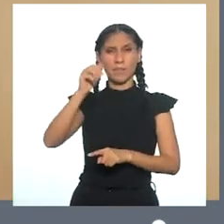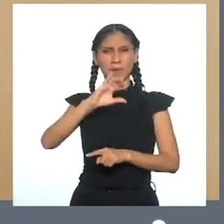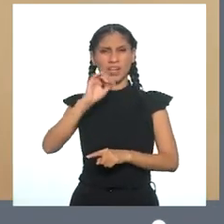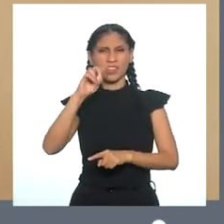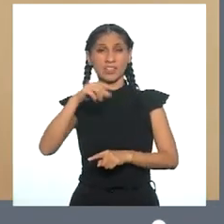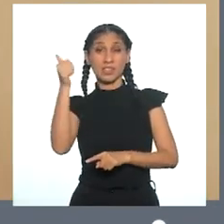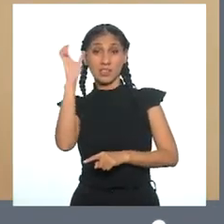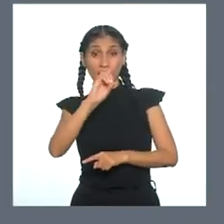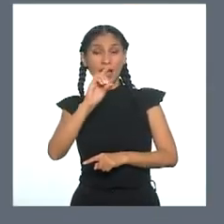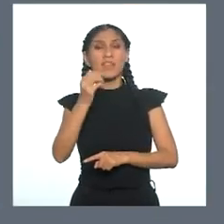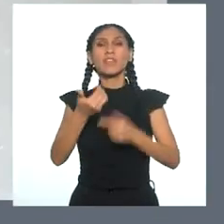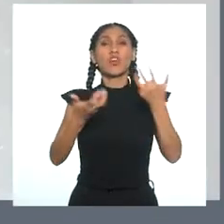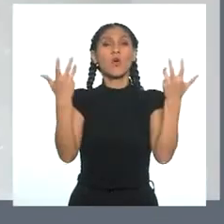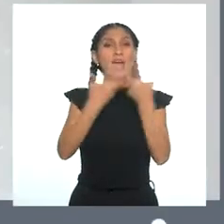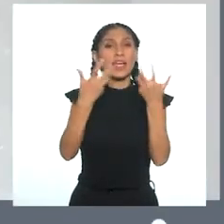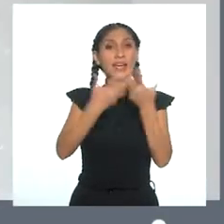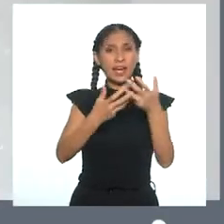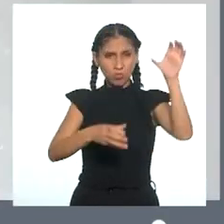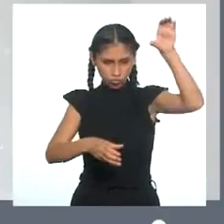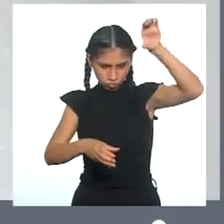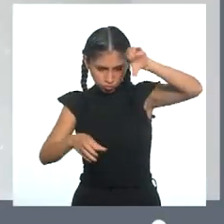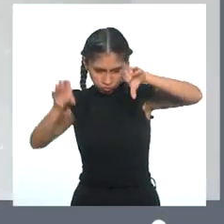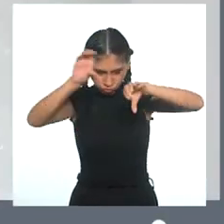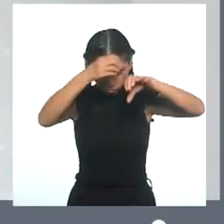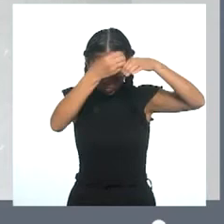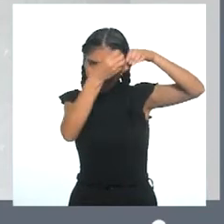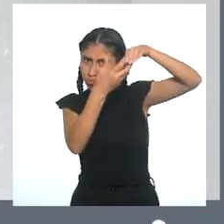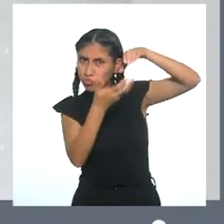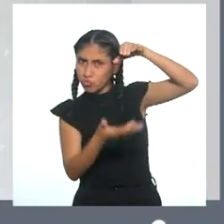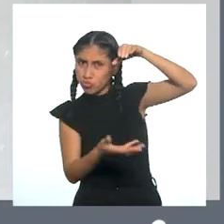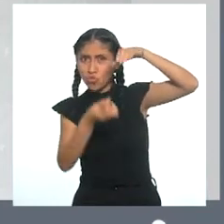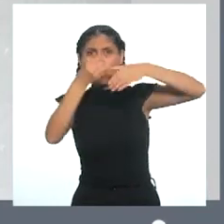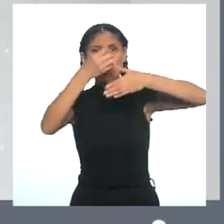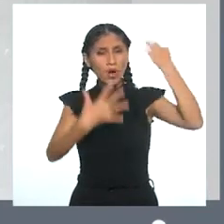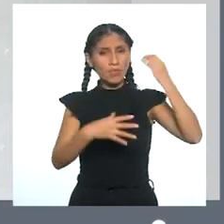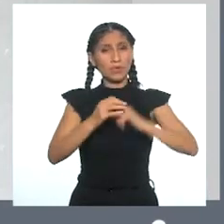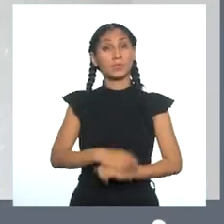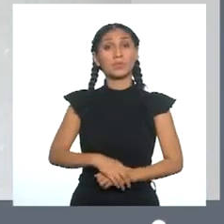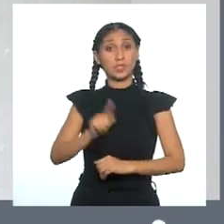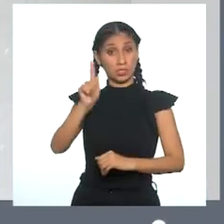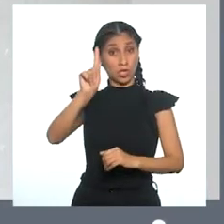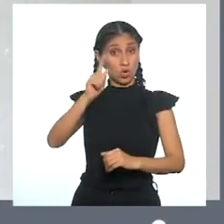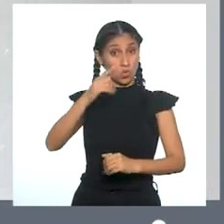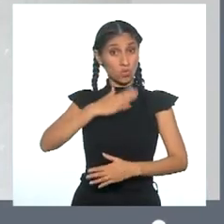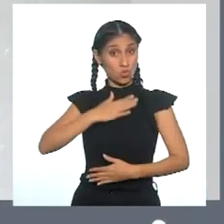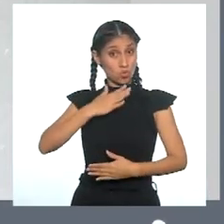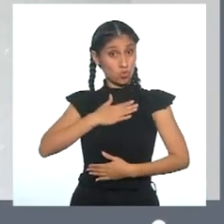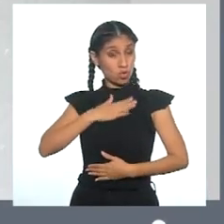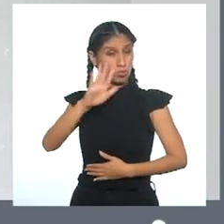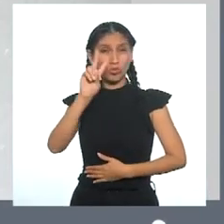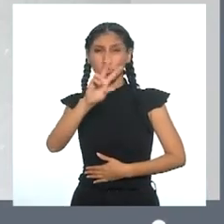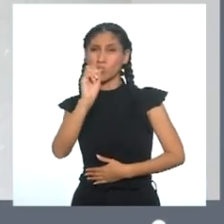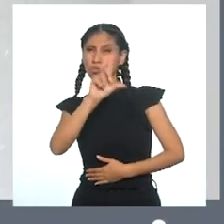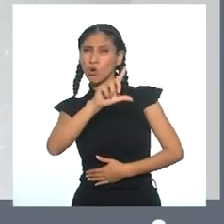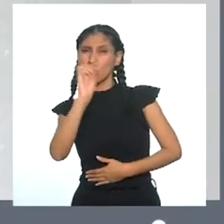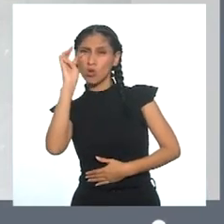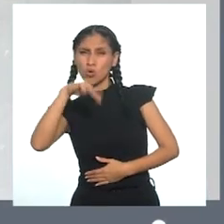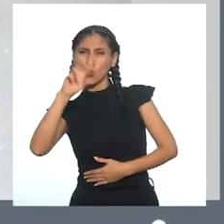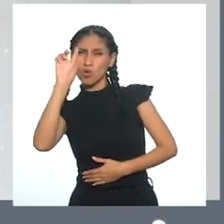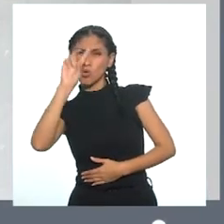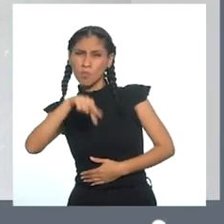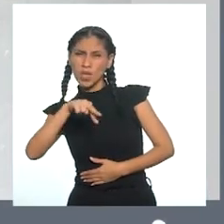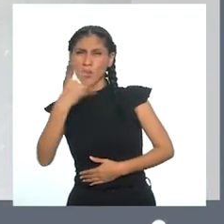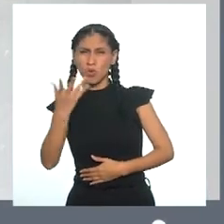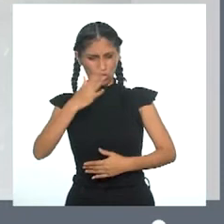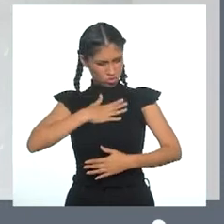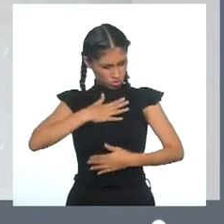que contiene. Eso quiere decir que calcular el volumen de un cuerpo es medir cuánto espacio